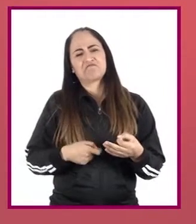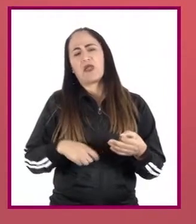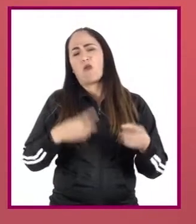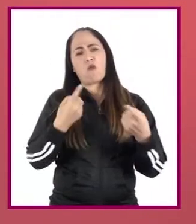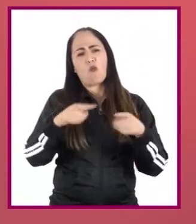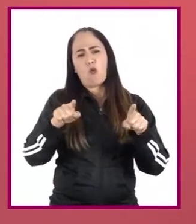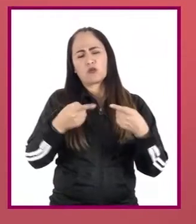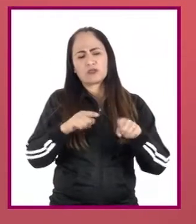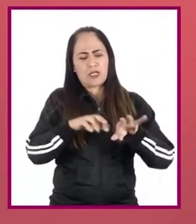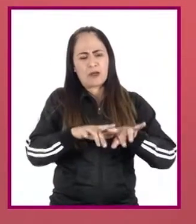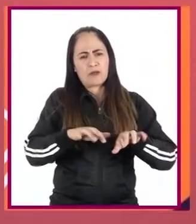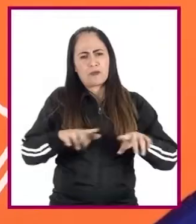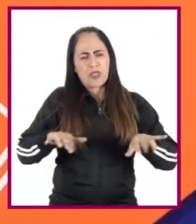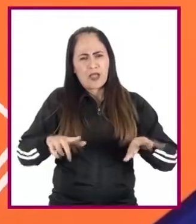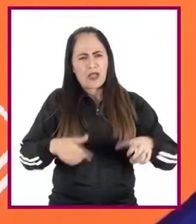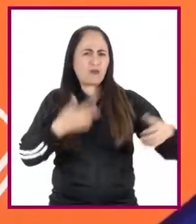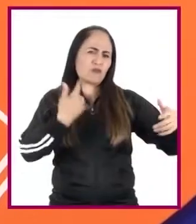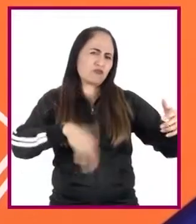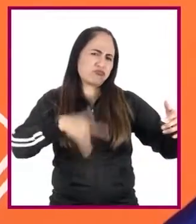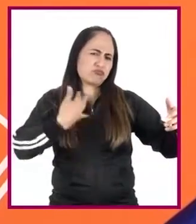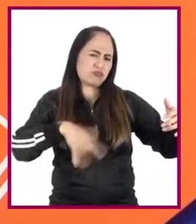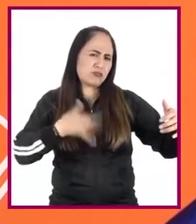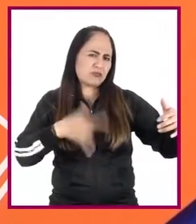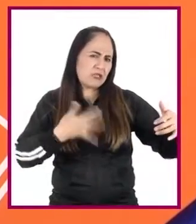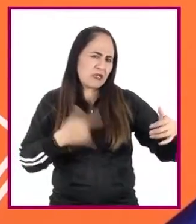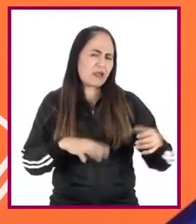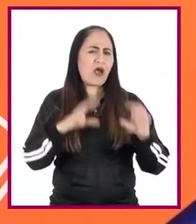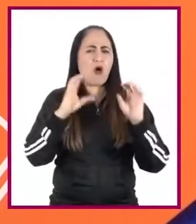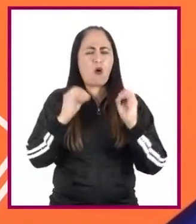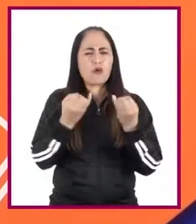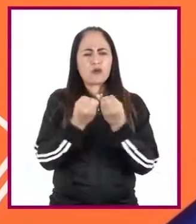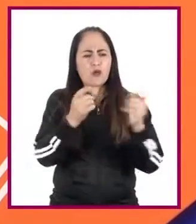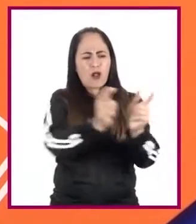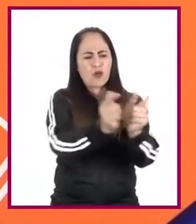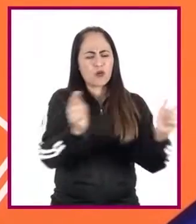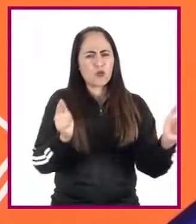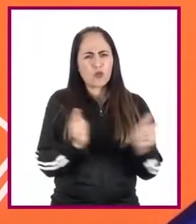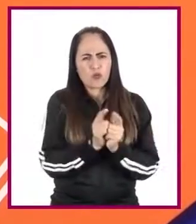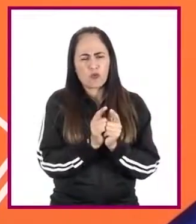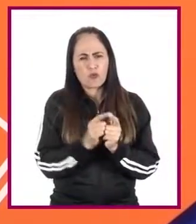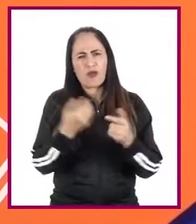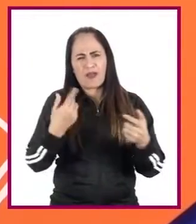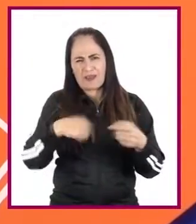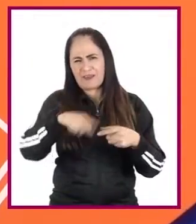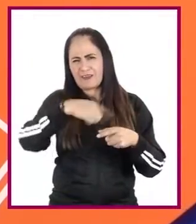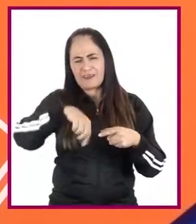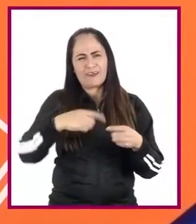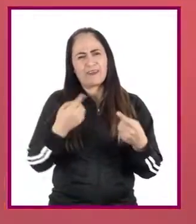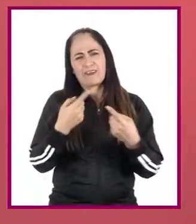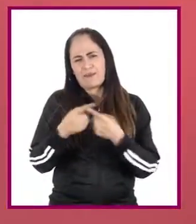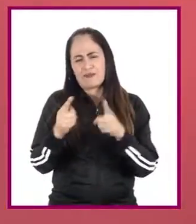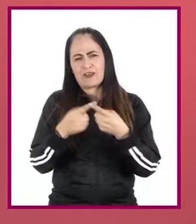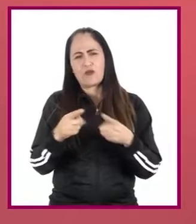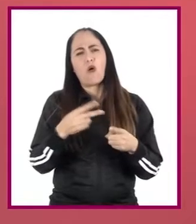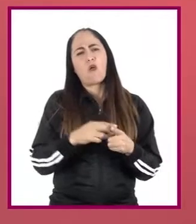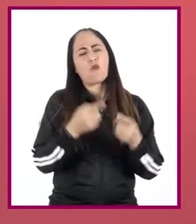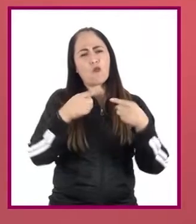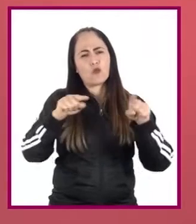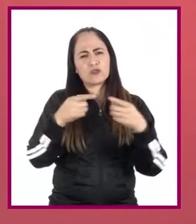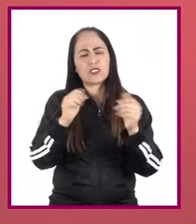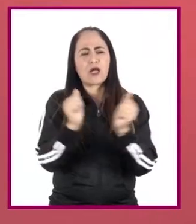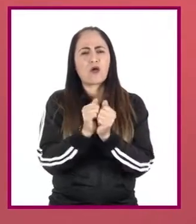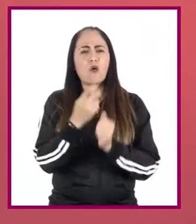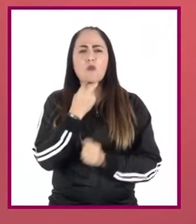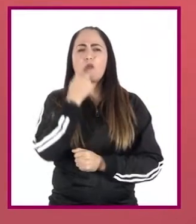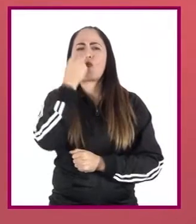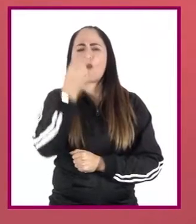sea de piano o guitarra, y también se puede hacer uso de bandas sonoras o una mezcla entre instrumentos y voz. La música puede o